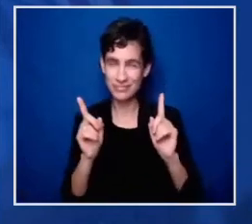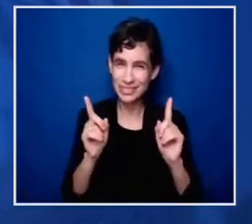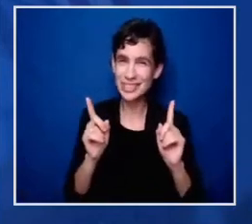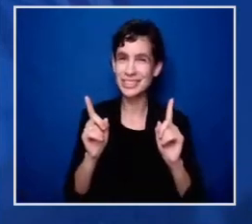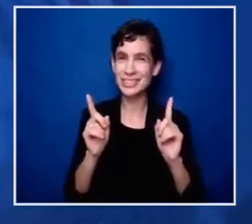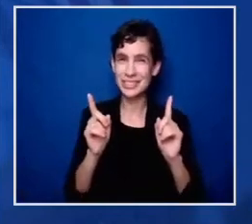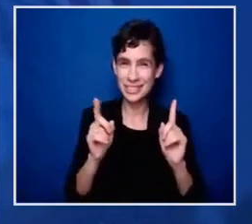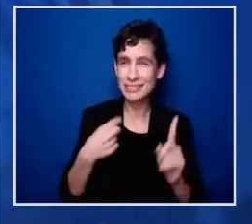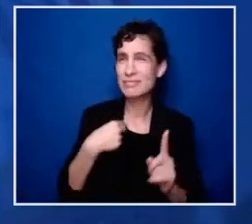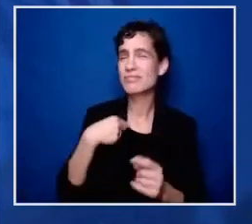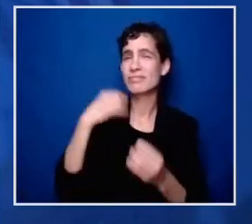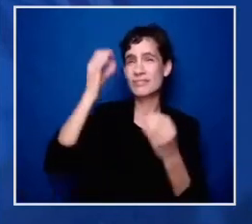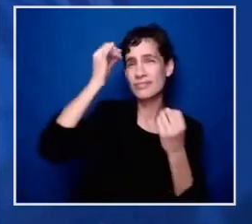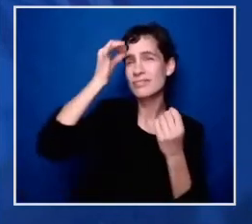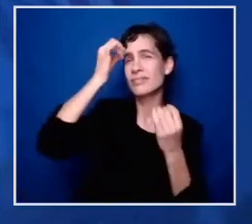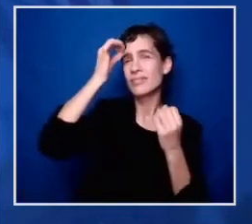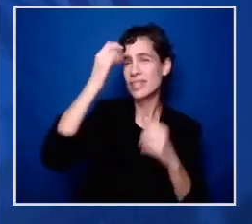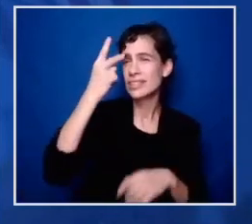me dueles a